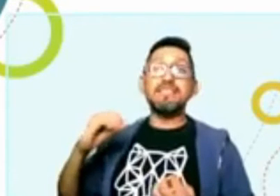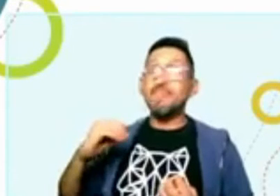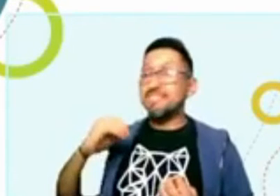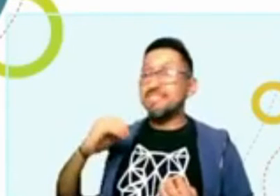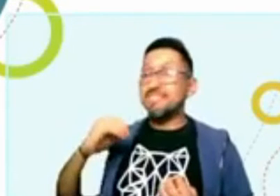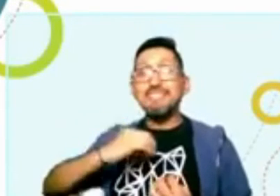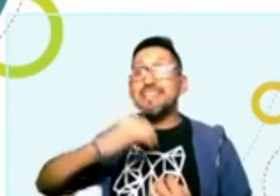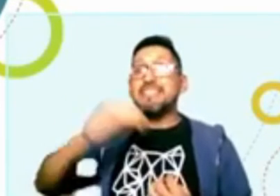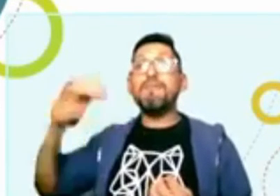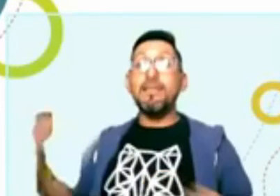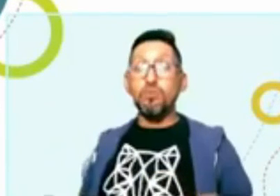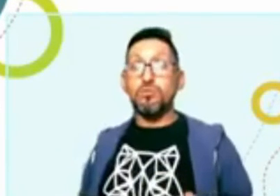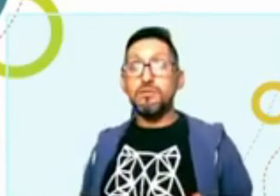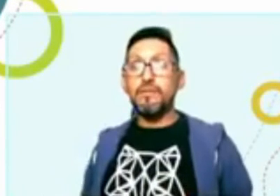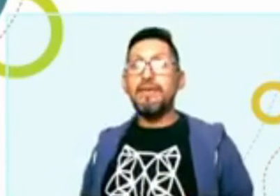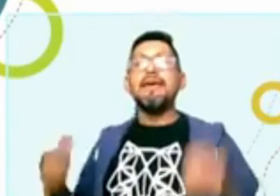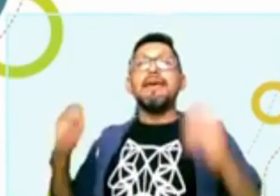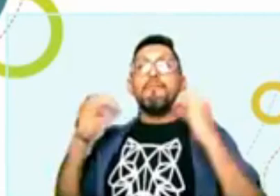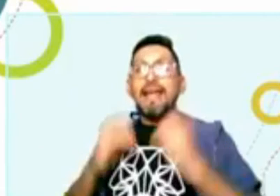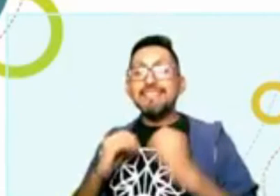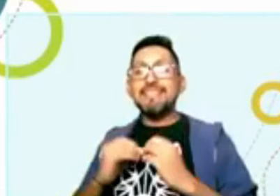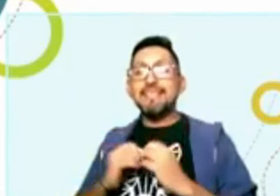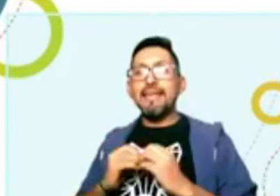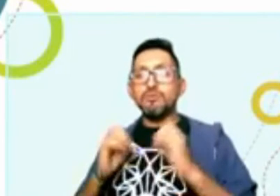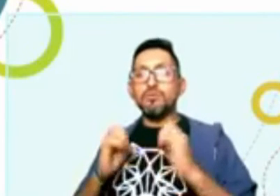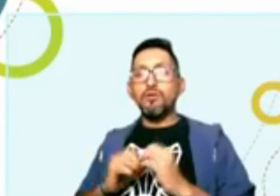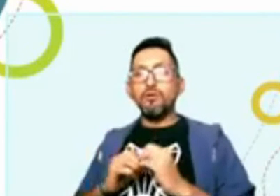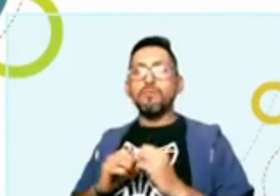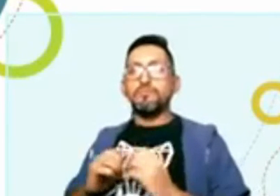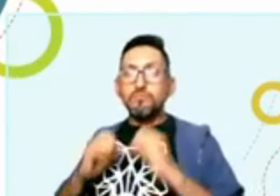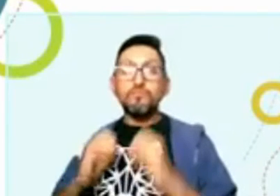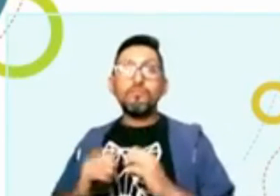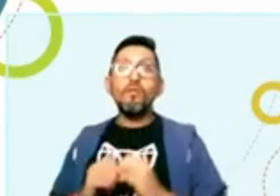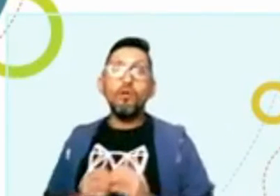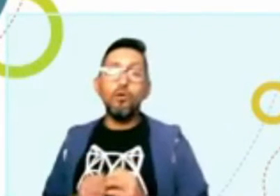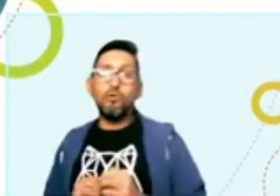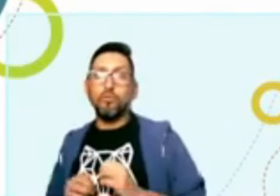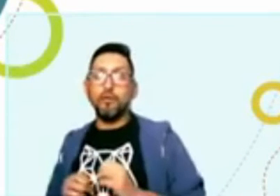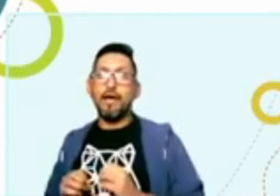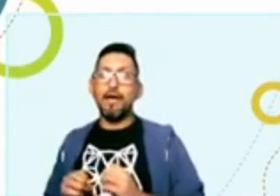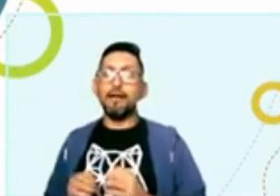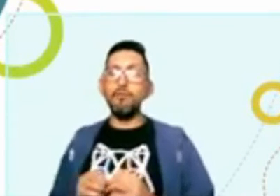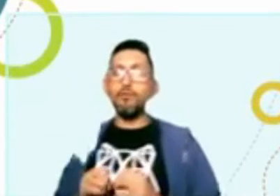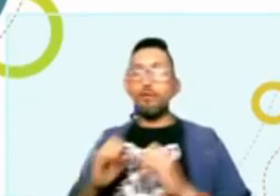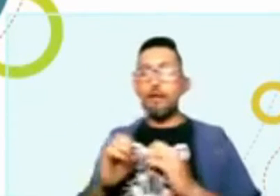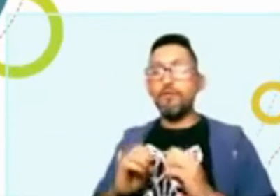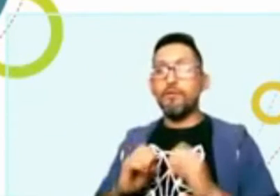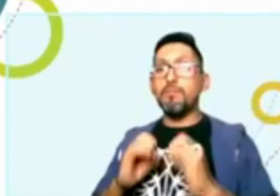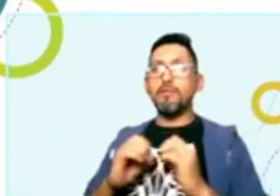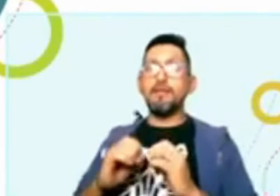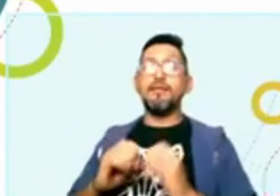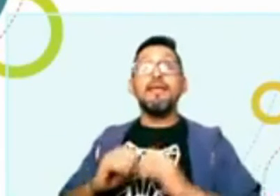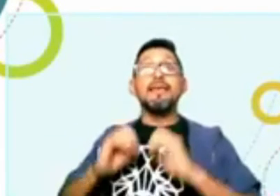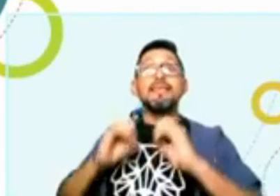necesitamos satisfacer las necesidades para todos. Para esta idea que surgió con una reunión en el